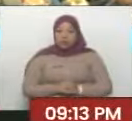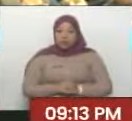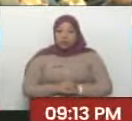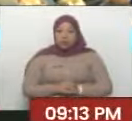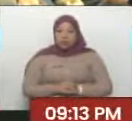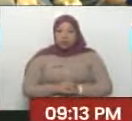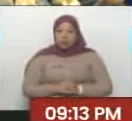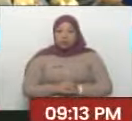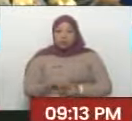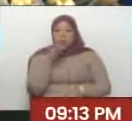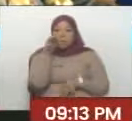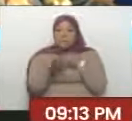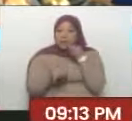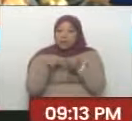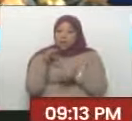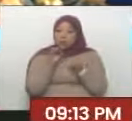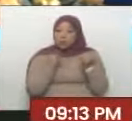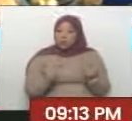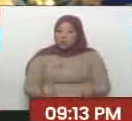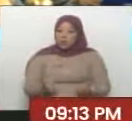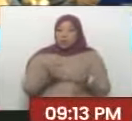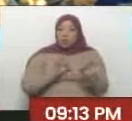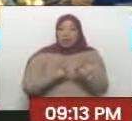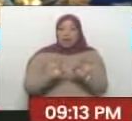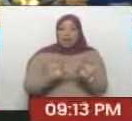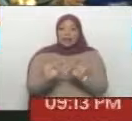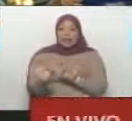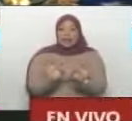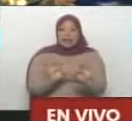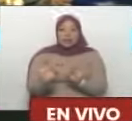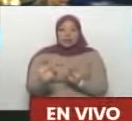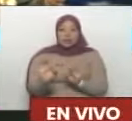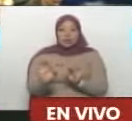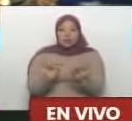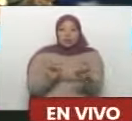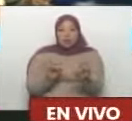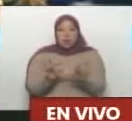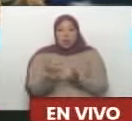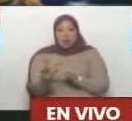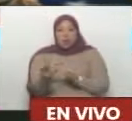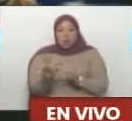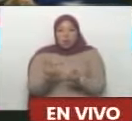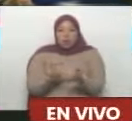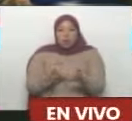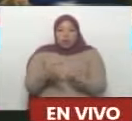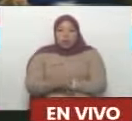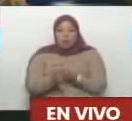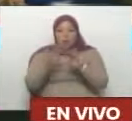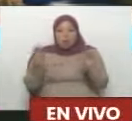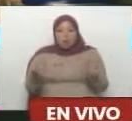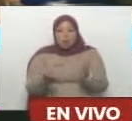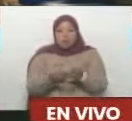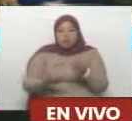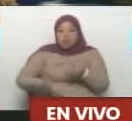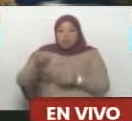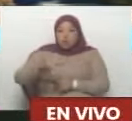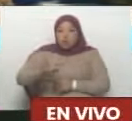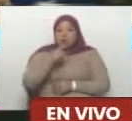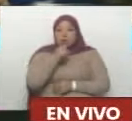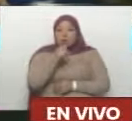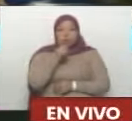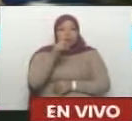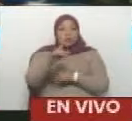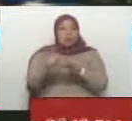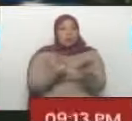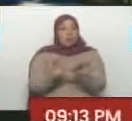Ya eso lo explicábamos en el Teresa Carreño. El impacto que eso tiene en el mundo es muy grande. Así que